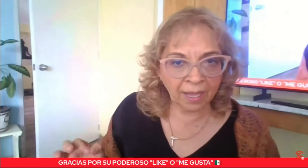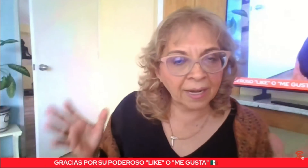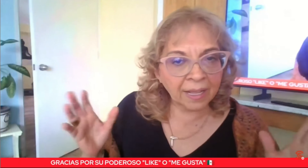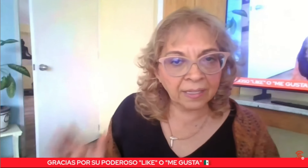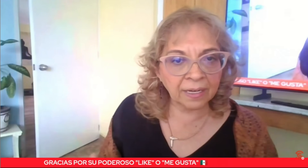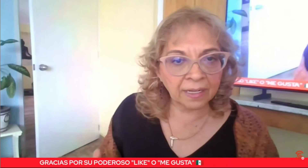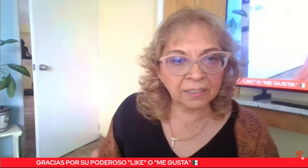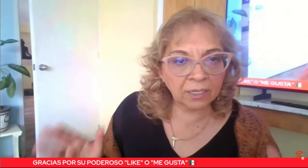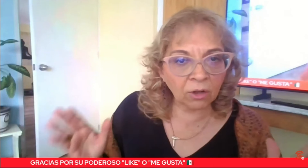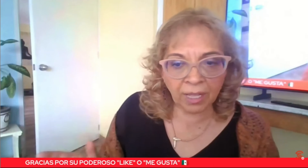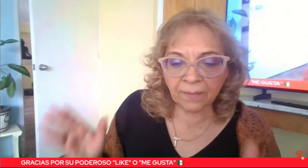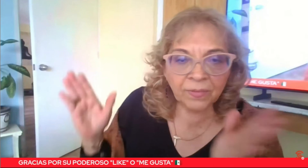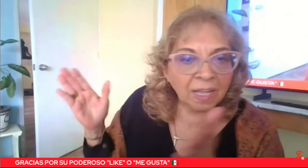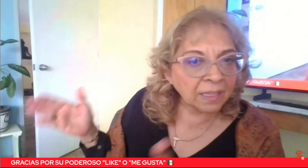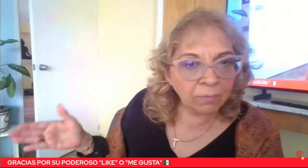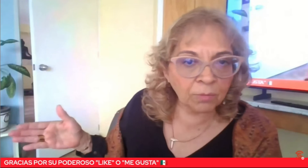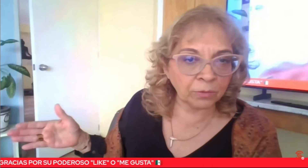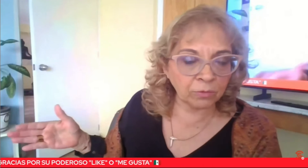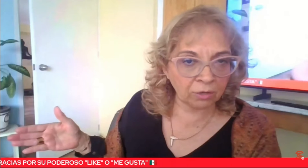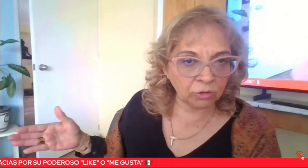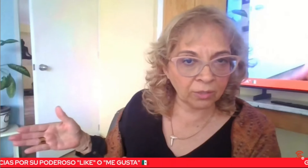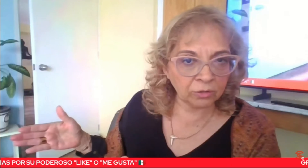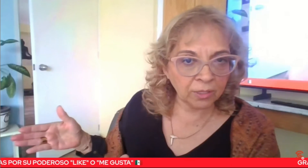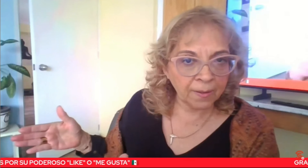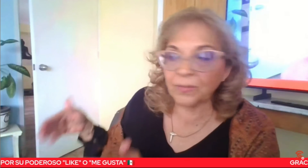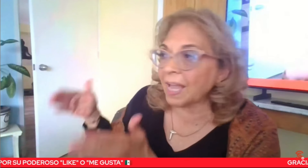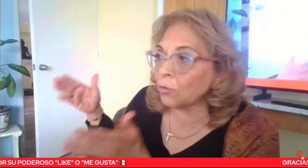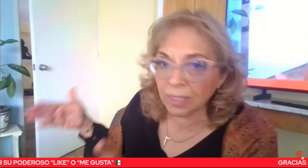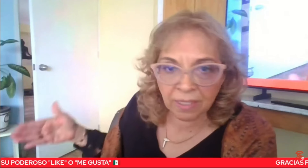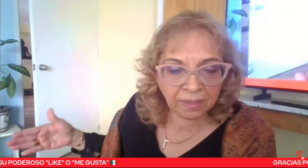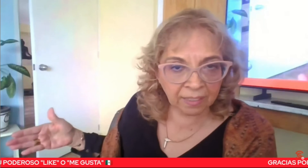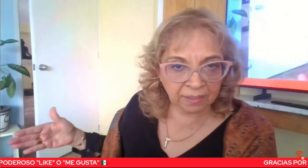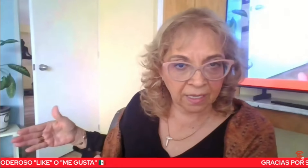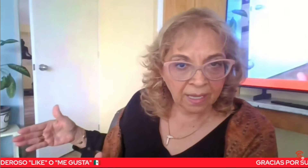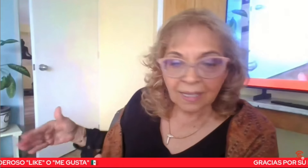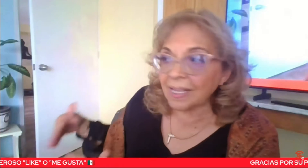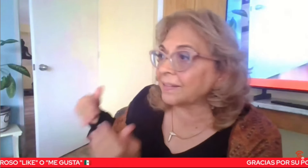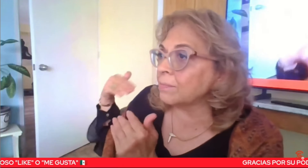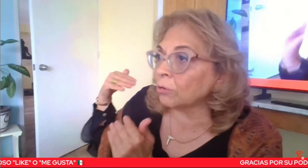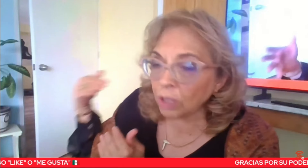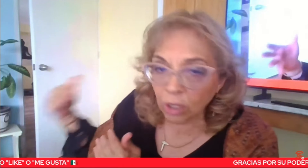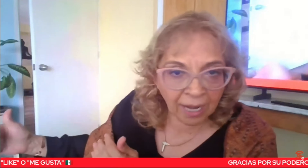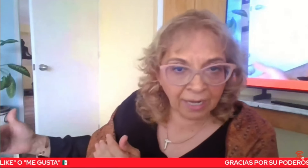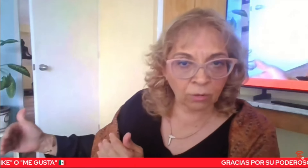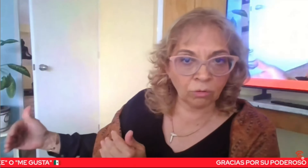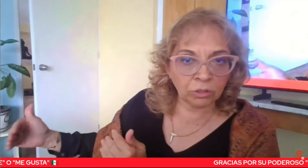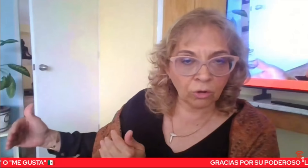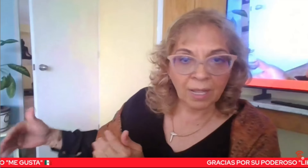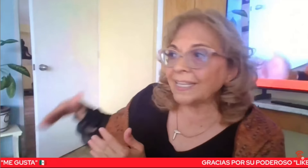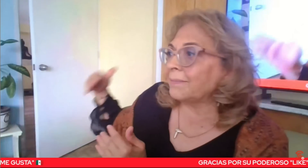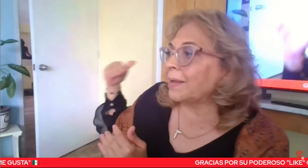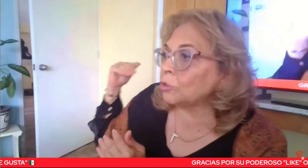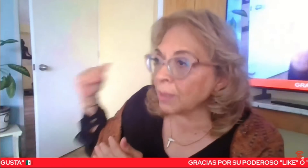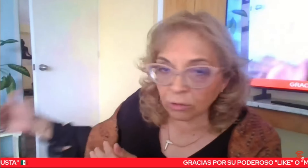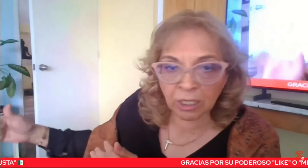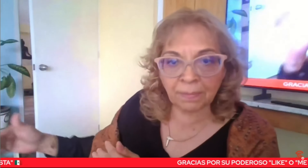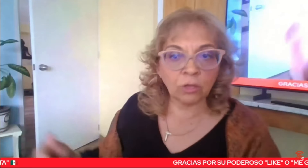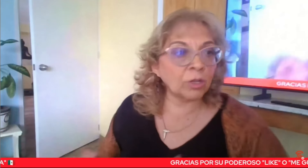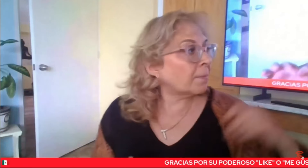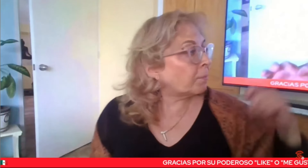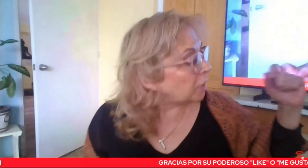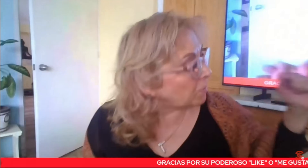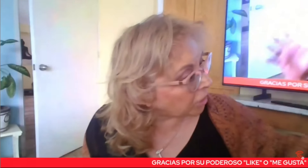hay alguien que tiene que decir, ok, ya tenemos la oportunidad 8 años, ya lo intentaste. Ya te dimos el recurso, ya mantuvimos el